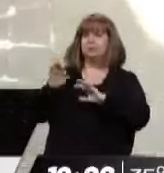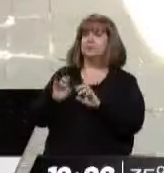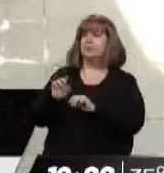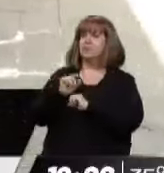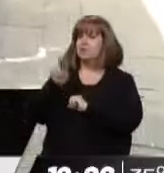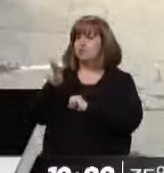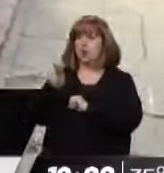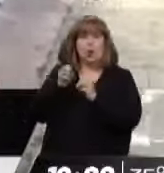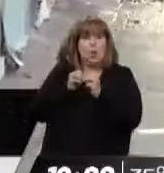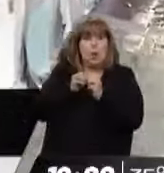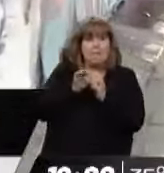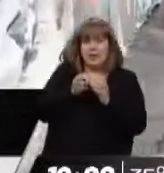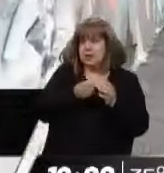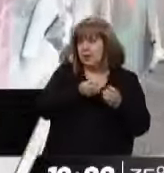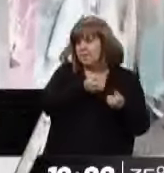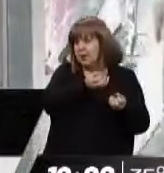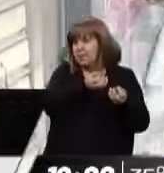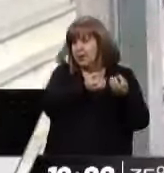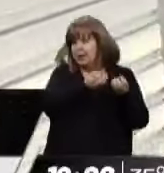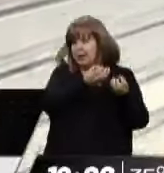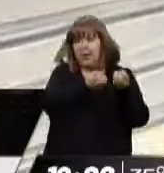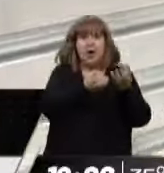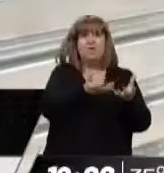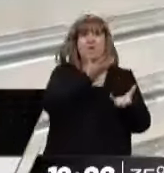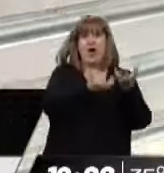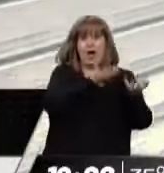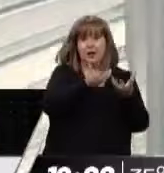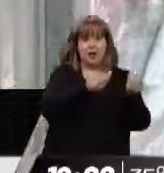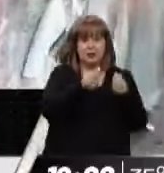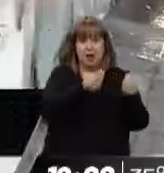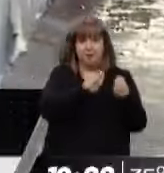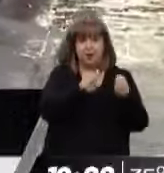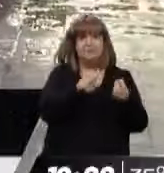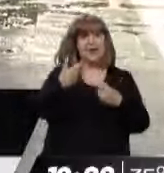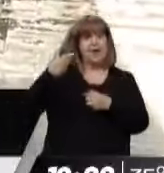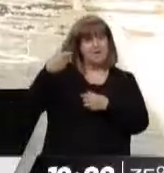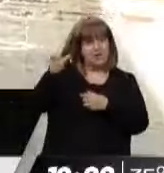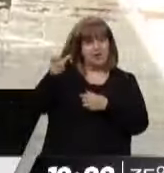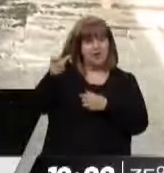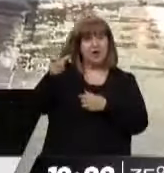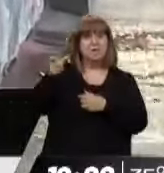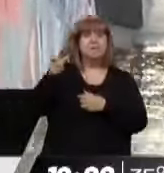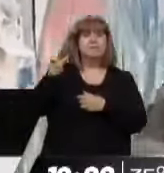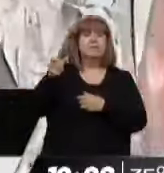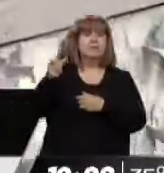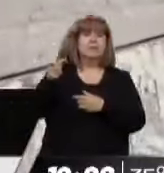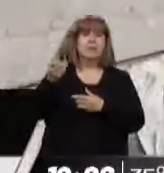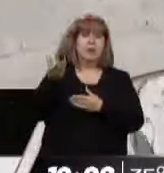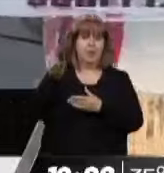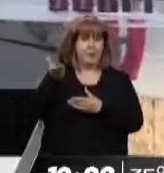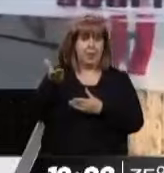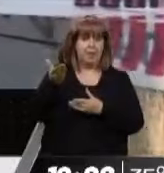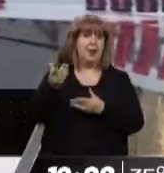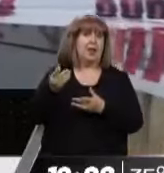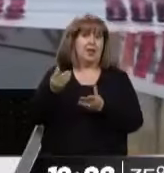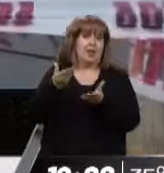parte del inicio del foco de incendio. Esta videofilmación fue solicitada por el perito para tenerla